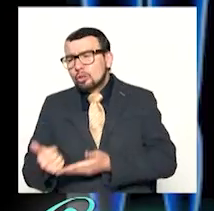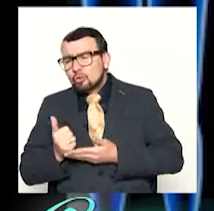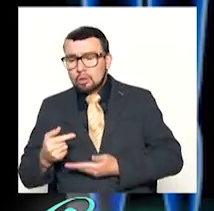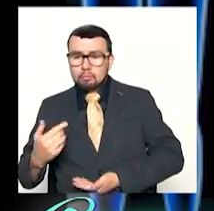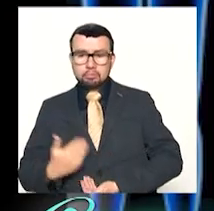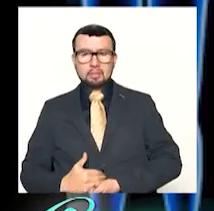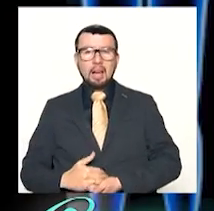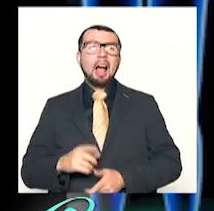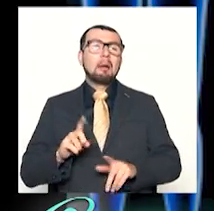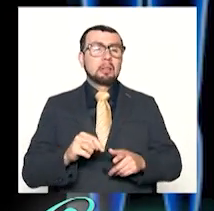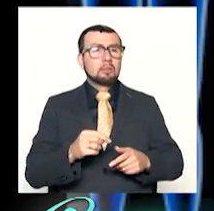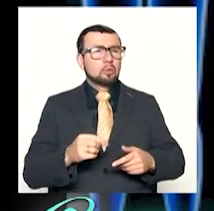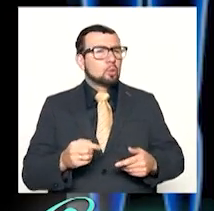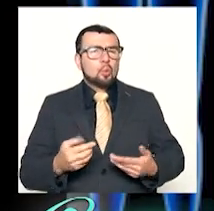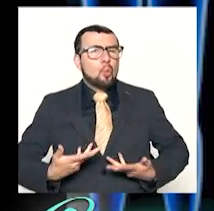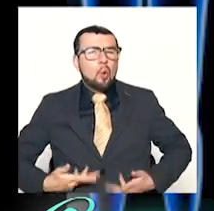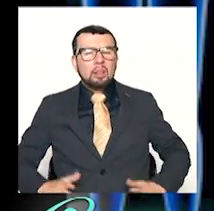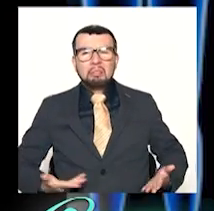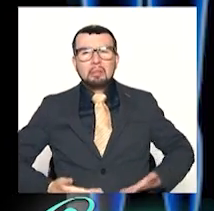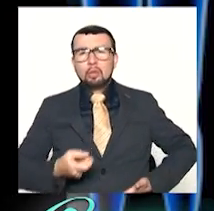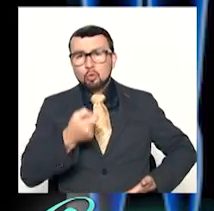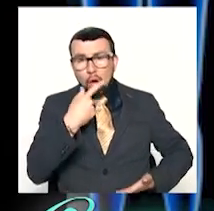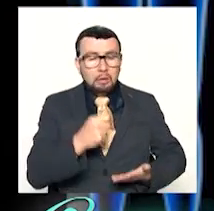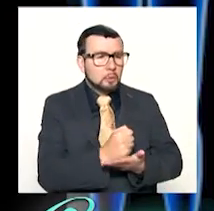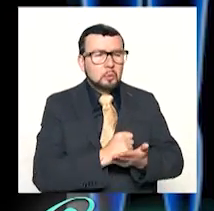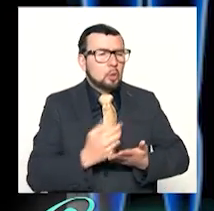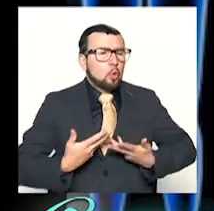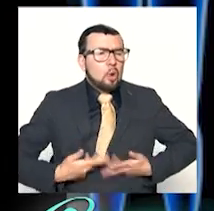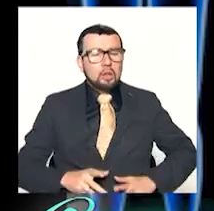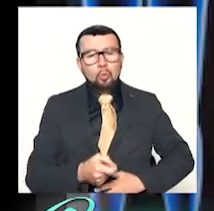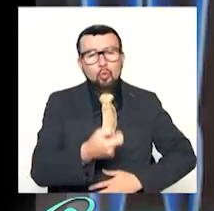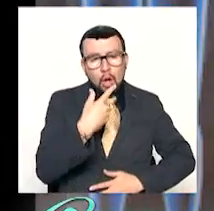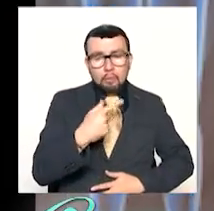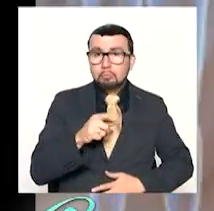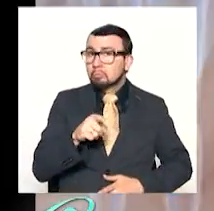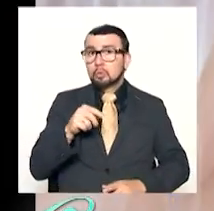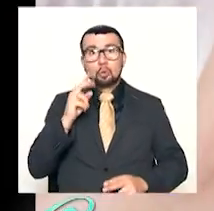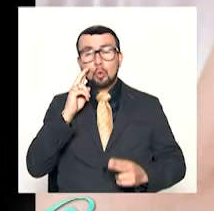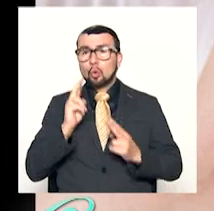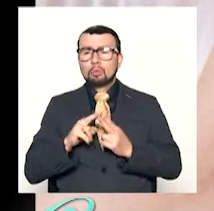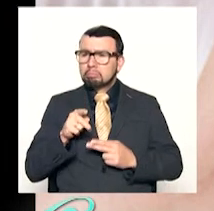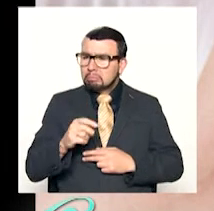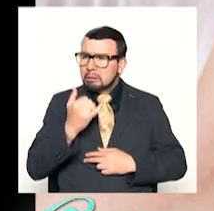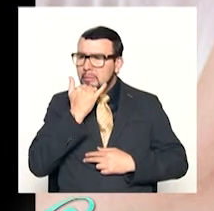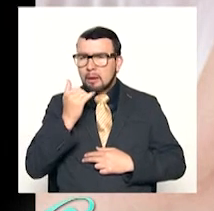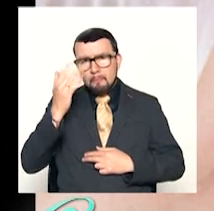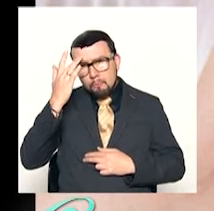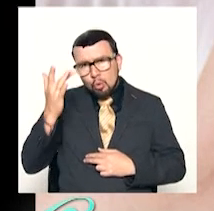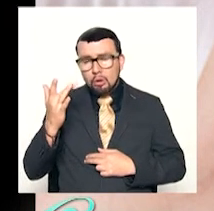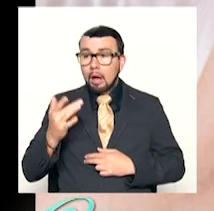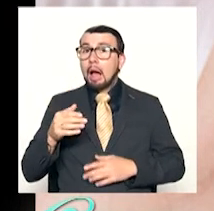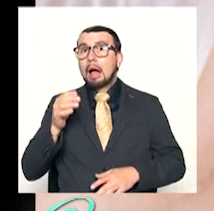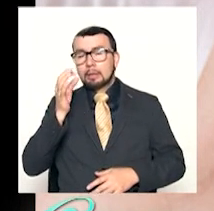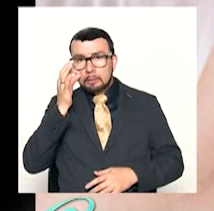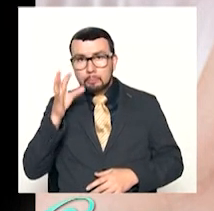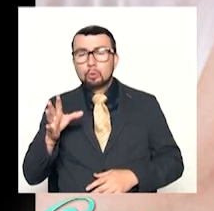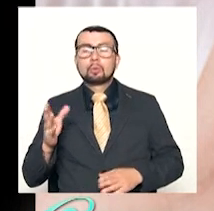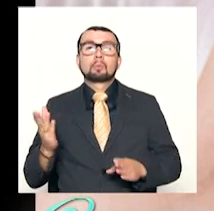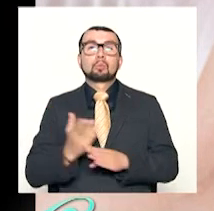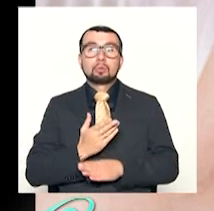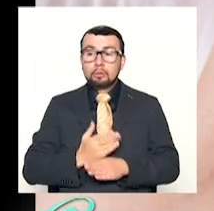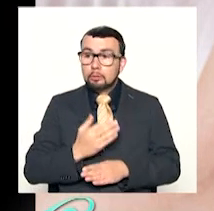tomen cualquier cosa pues en la calle, sin tener claridad de cuál es la causa y sin tener claridad de las posibles complicaciones que